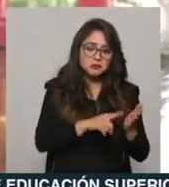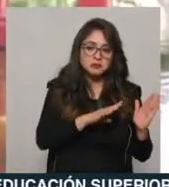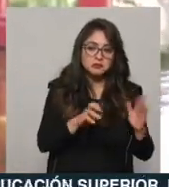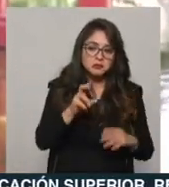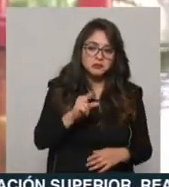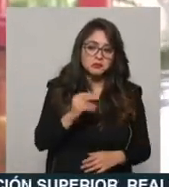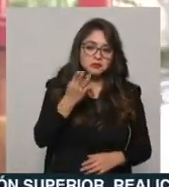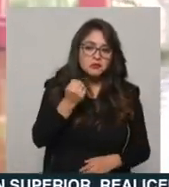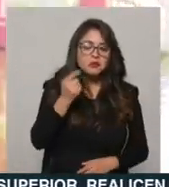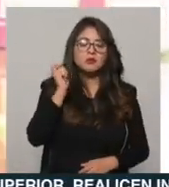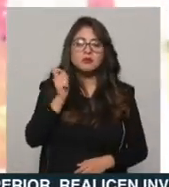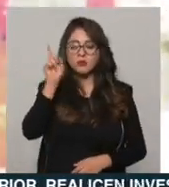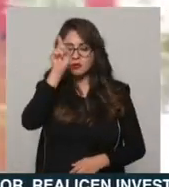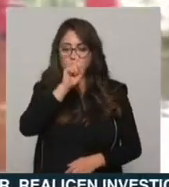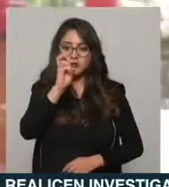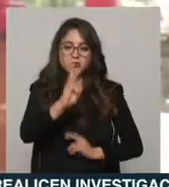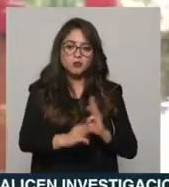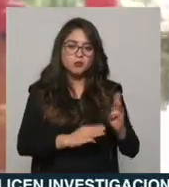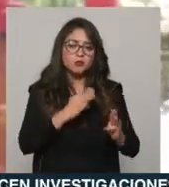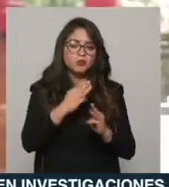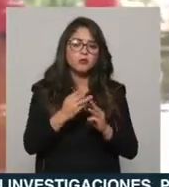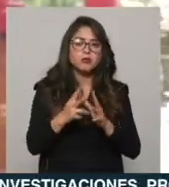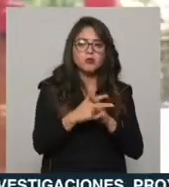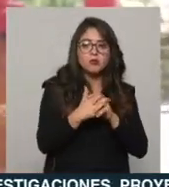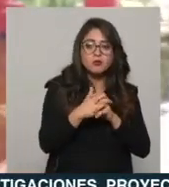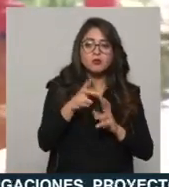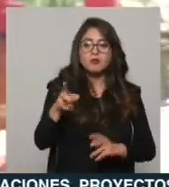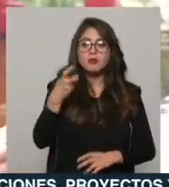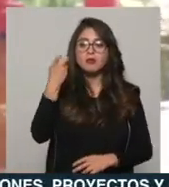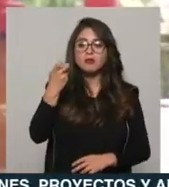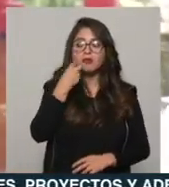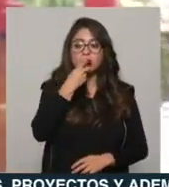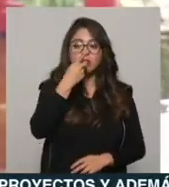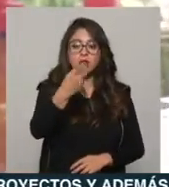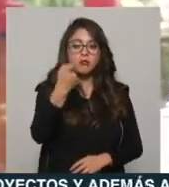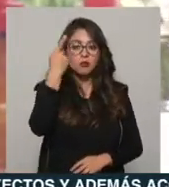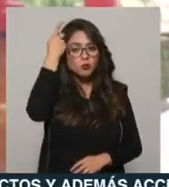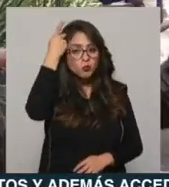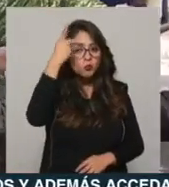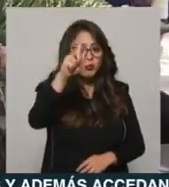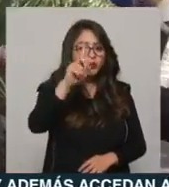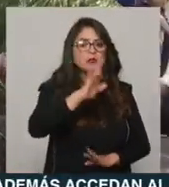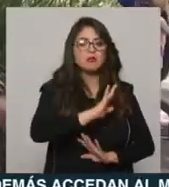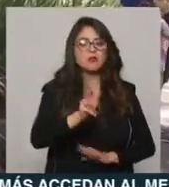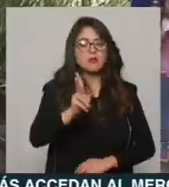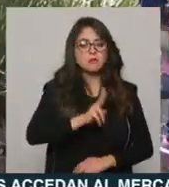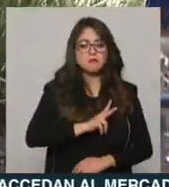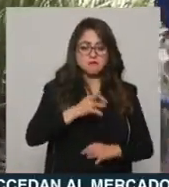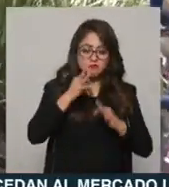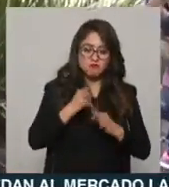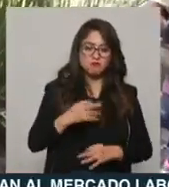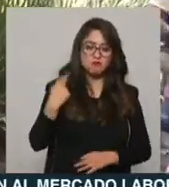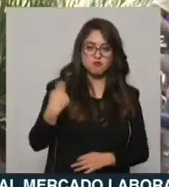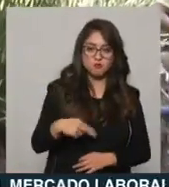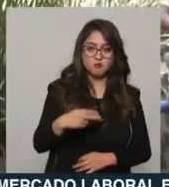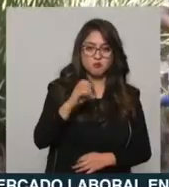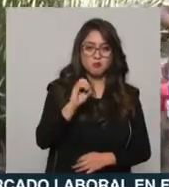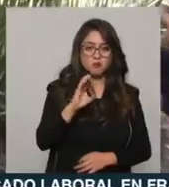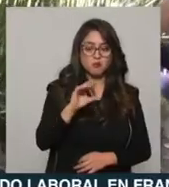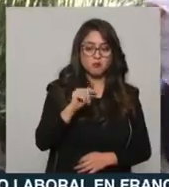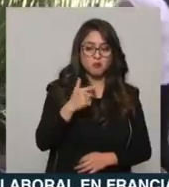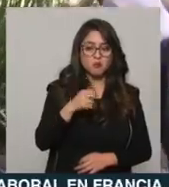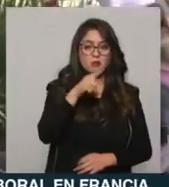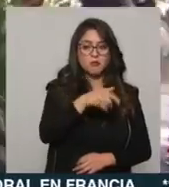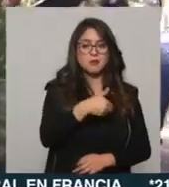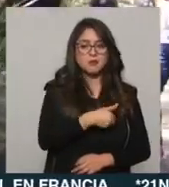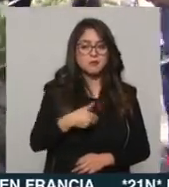Consejo Mundial de Lucha Libre, ellos dicen que son dueños del nombre, ya les gané el nombre. Hoy, Octagón es el presidente de la